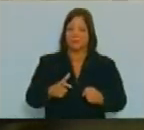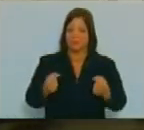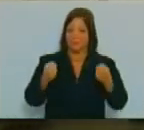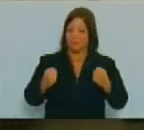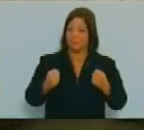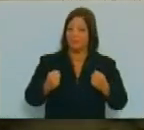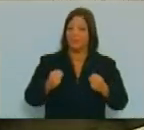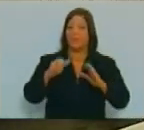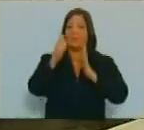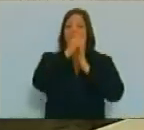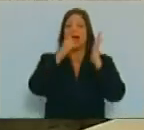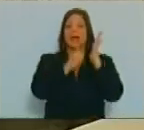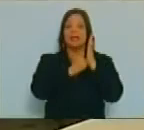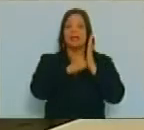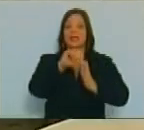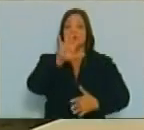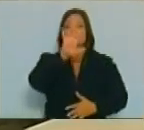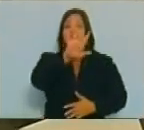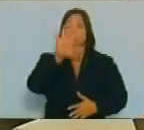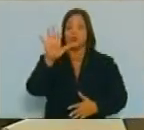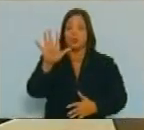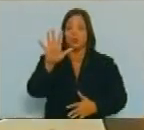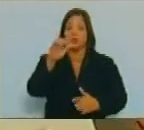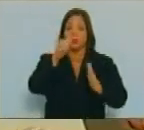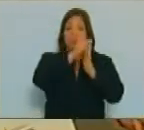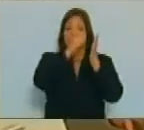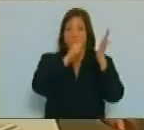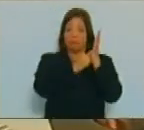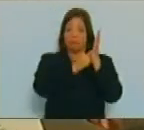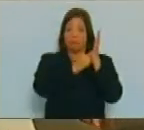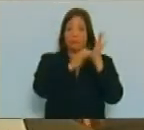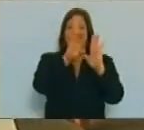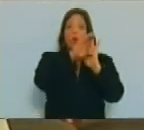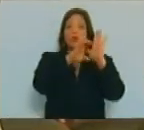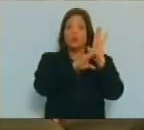en el artículo 55 de esta constitución